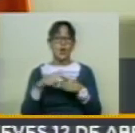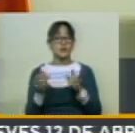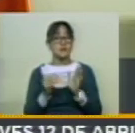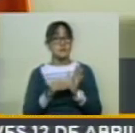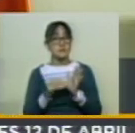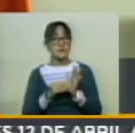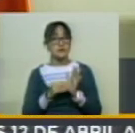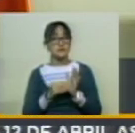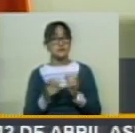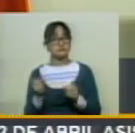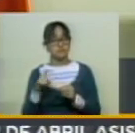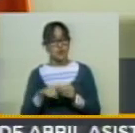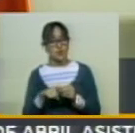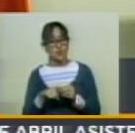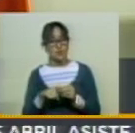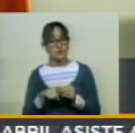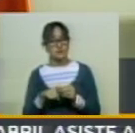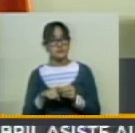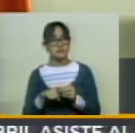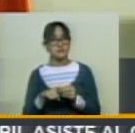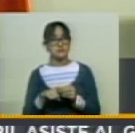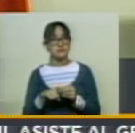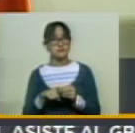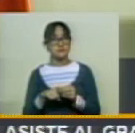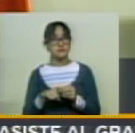a integrantes del Parlasur